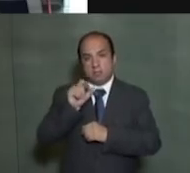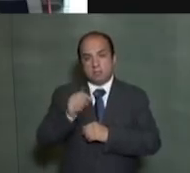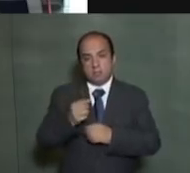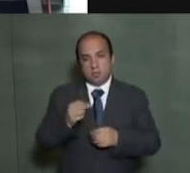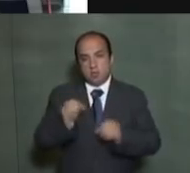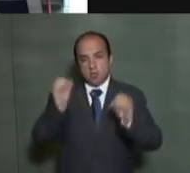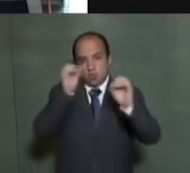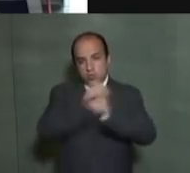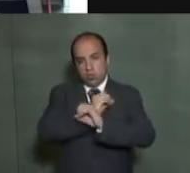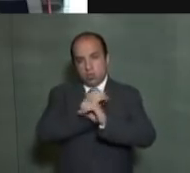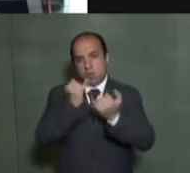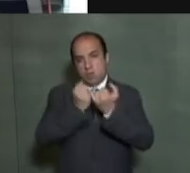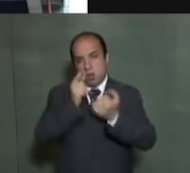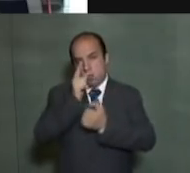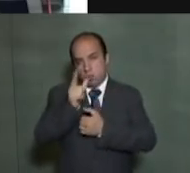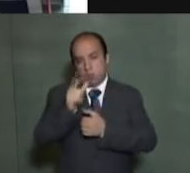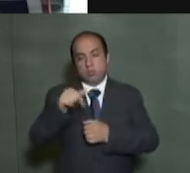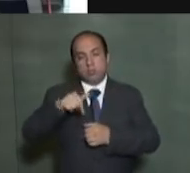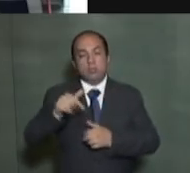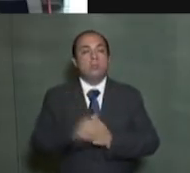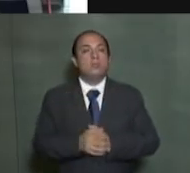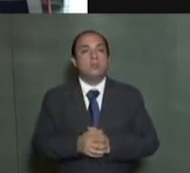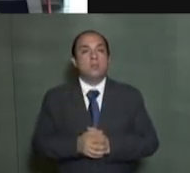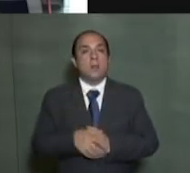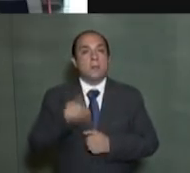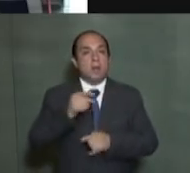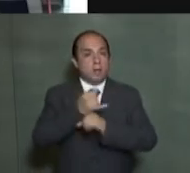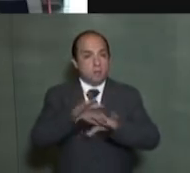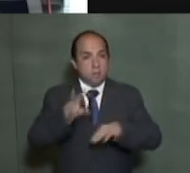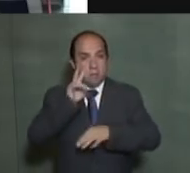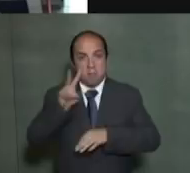por las luces, pero en el informe ustedes lo podrán apreciar con mayor claridad.